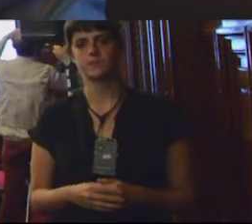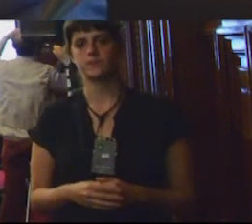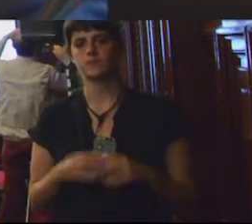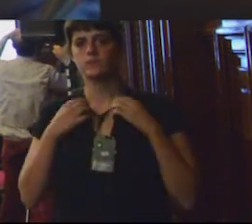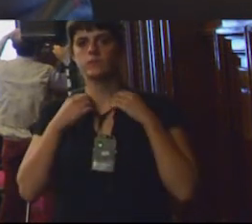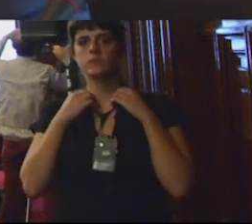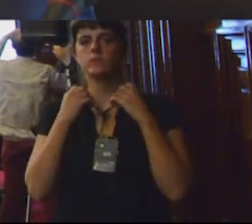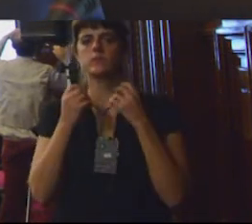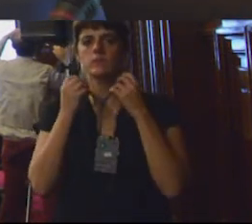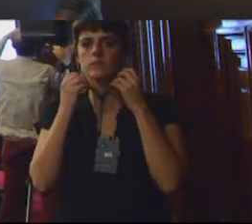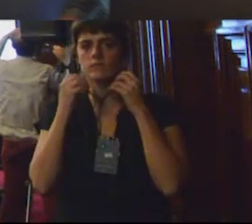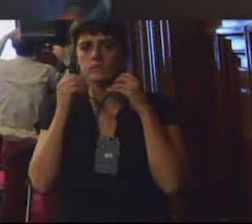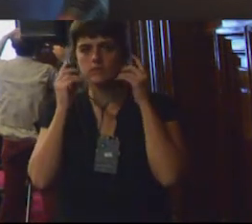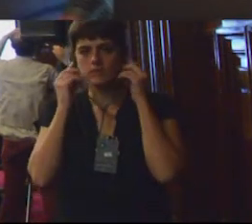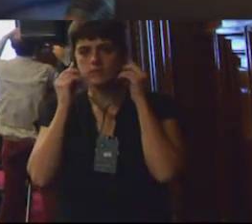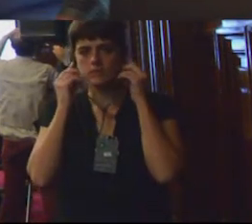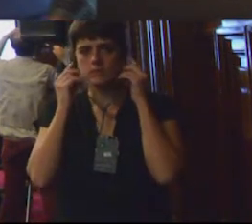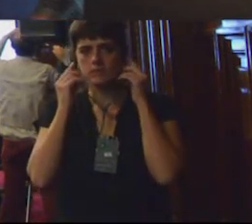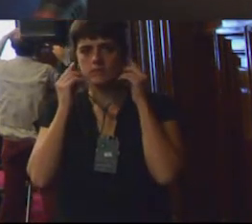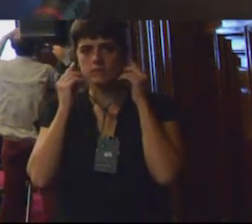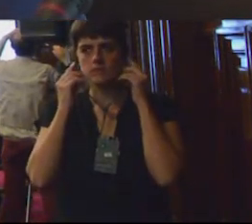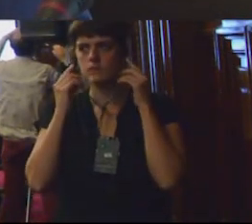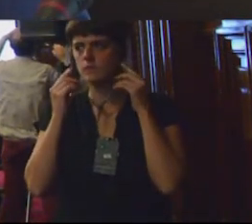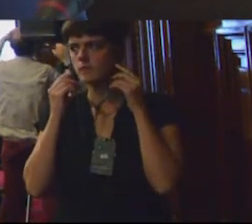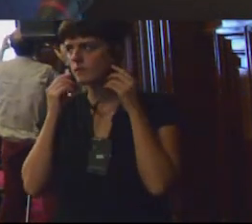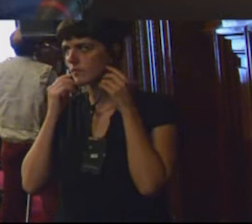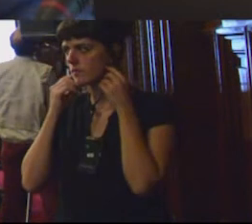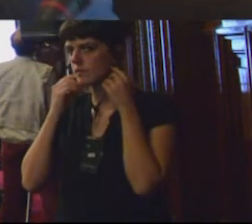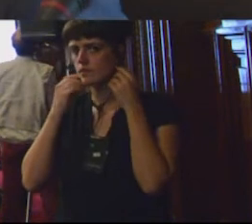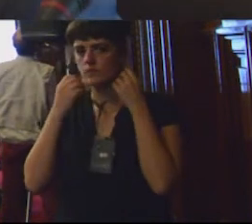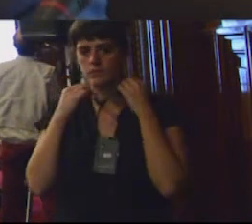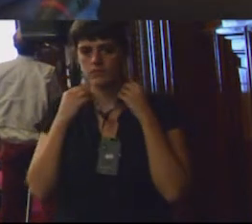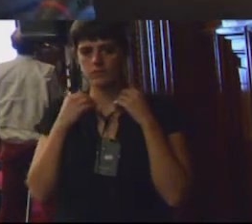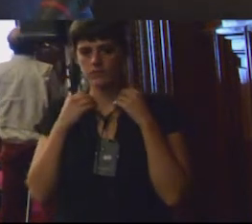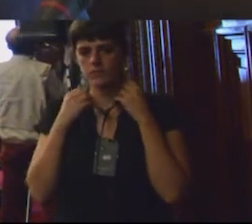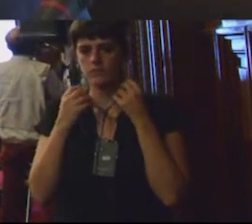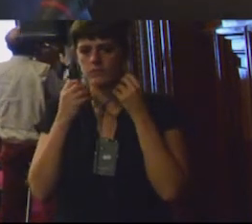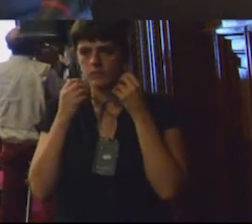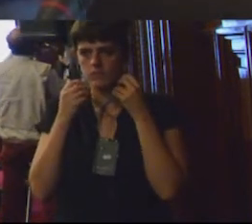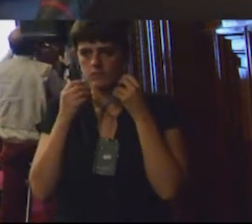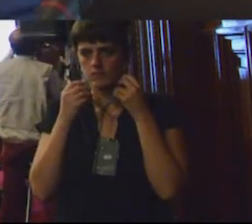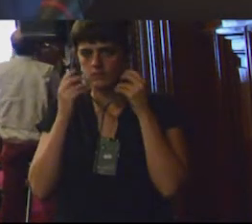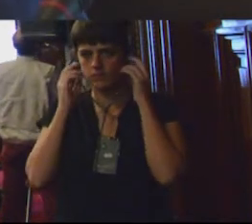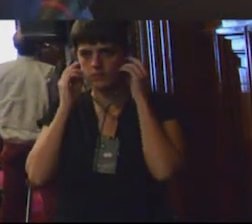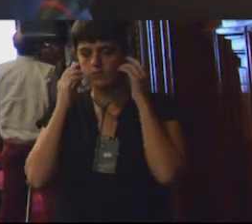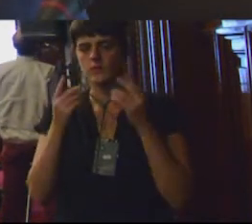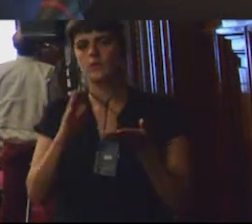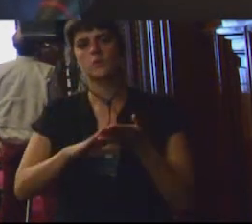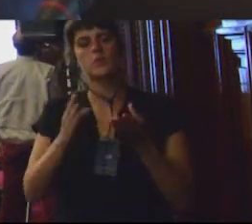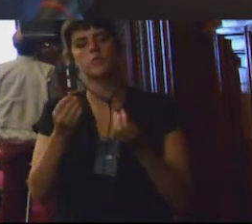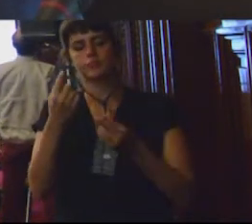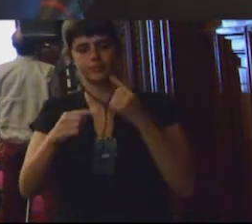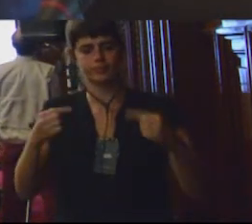Estou com colegas que vão fazer perguntas sobre diversos temas relacionados. Vão fazer perguntas sobre diversos temas